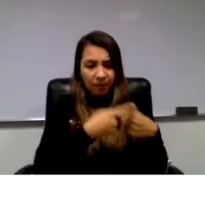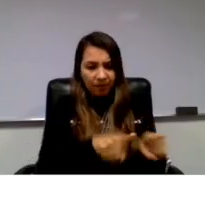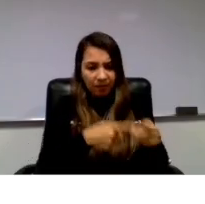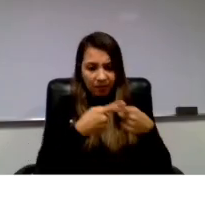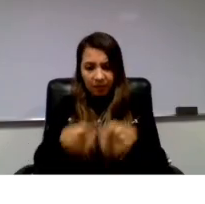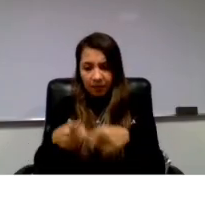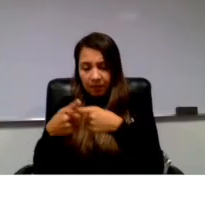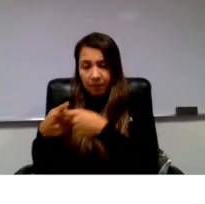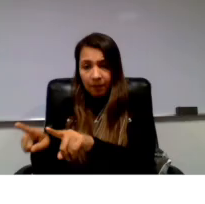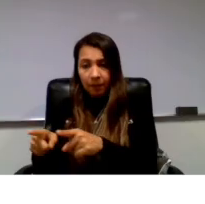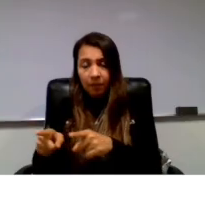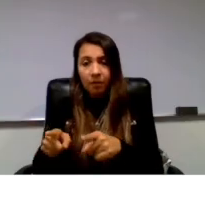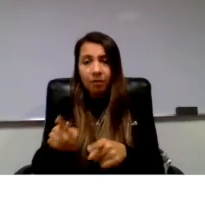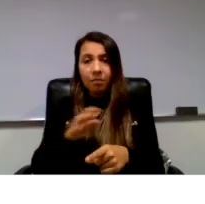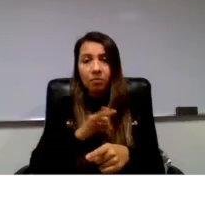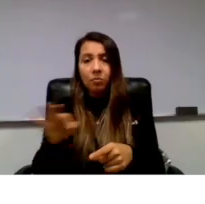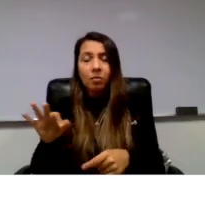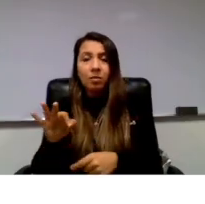bacterias utilizar